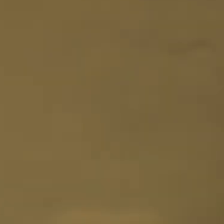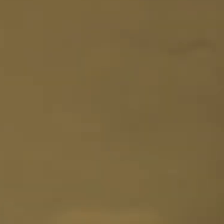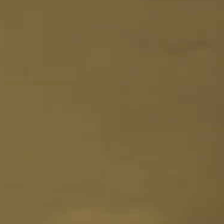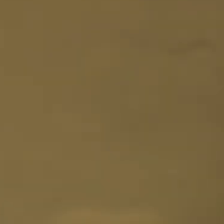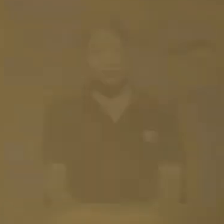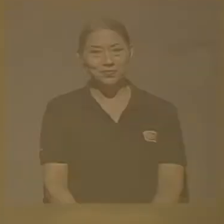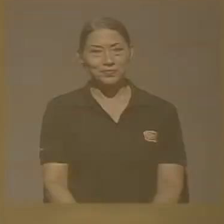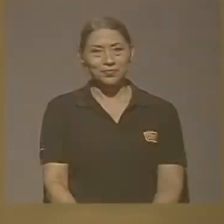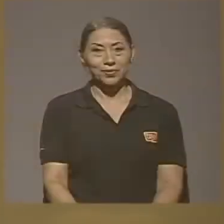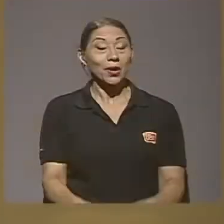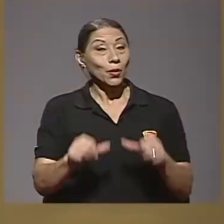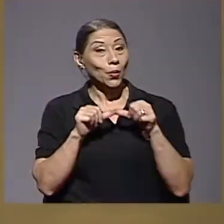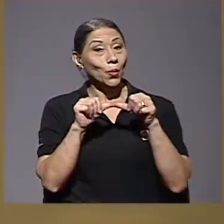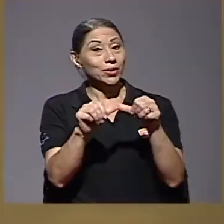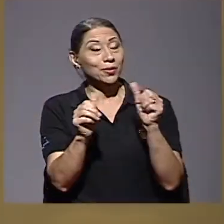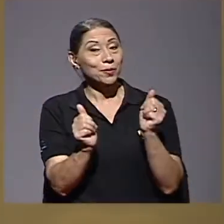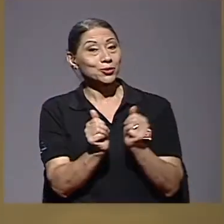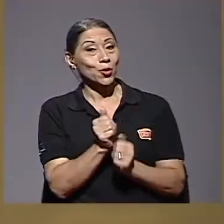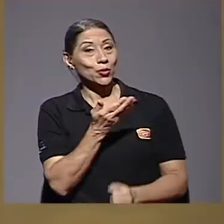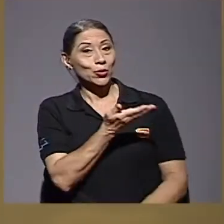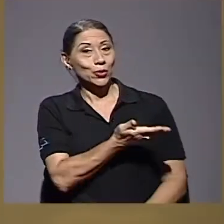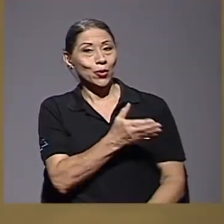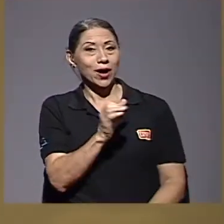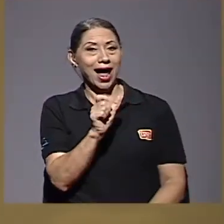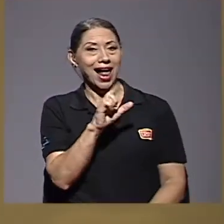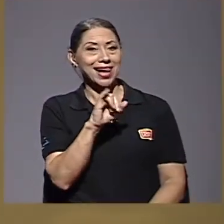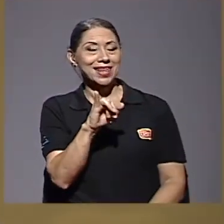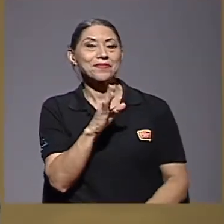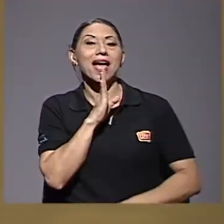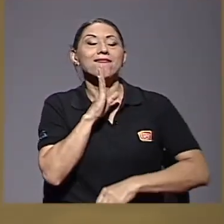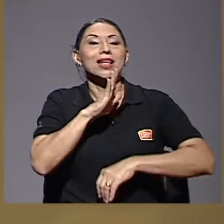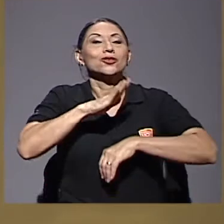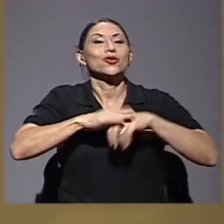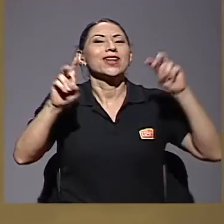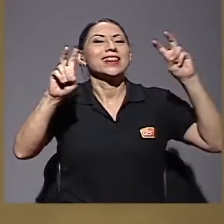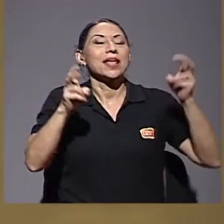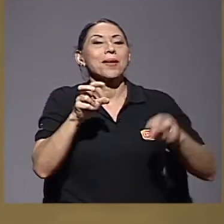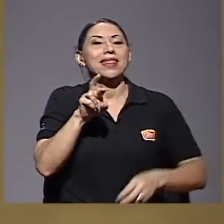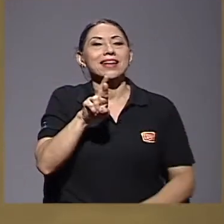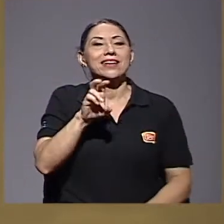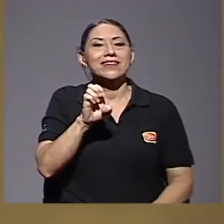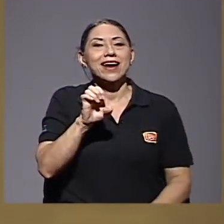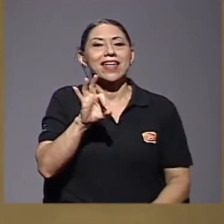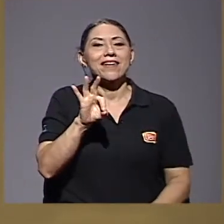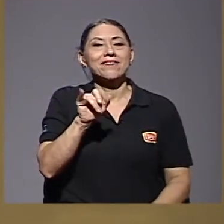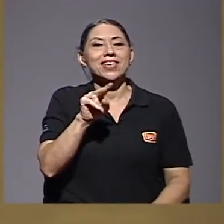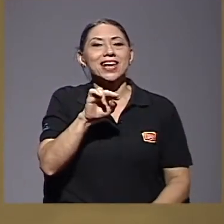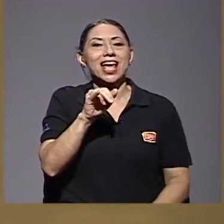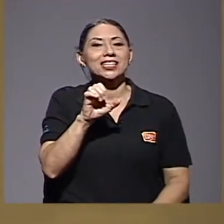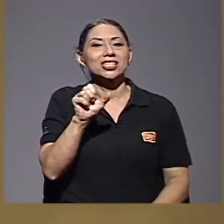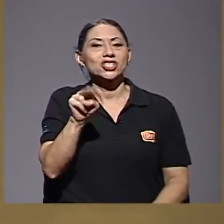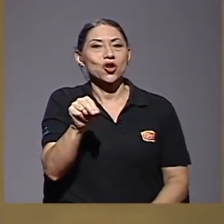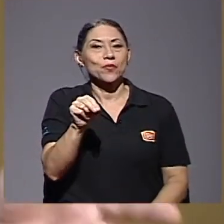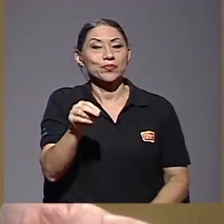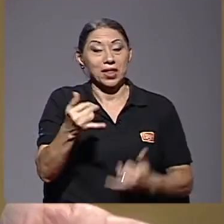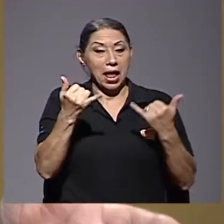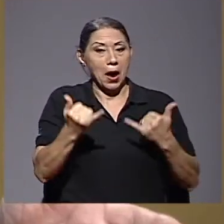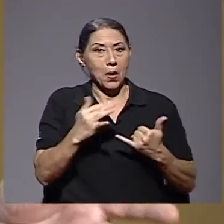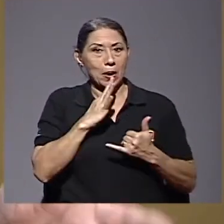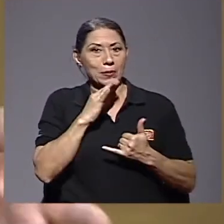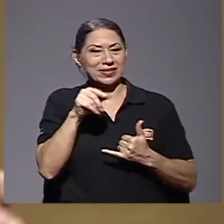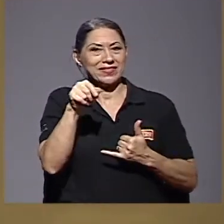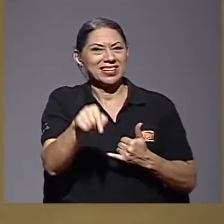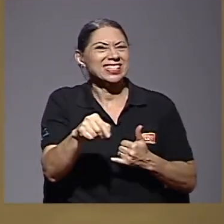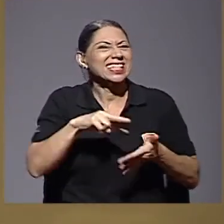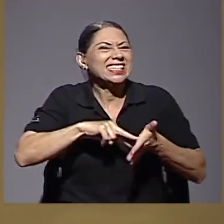Continuamos con Don Ali hablando sobre el tema de la refinación. Hablamos en el segmento anterior sobre crudos, ahora hablemos sobre la refinación.